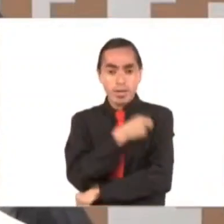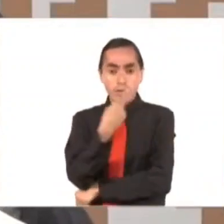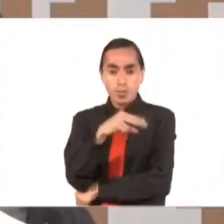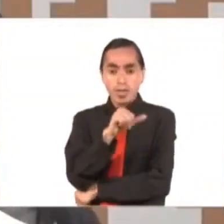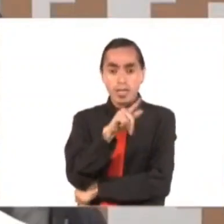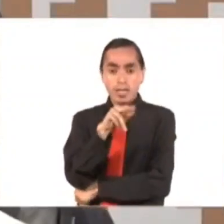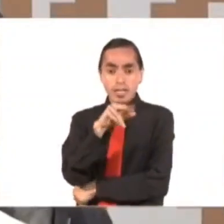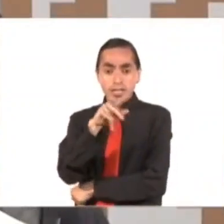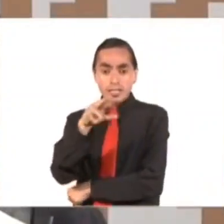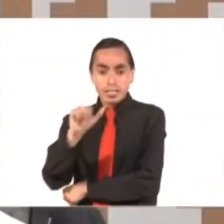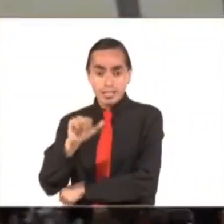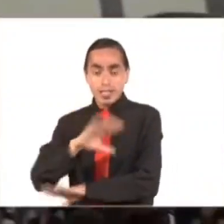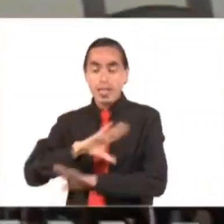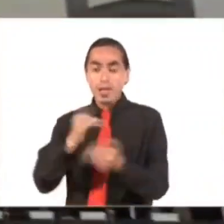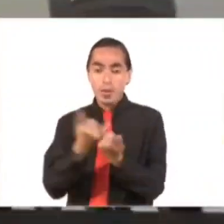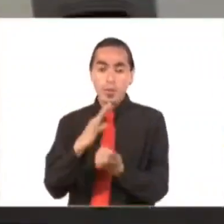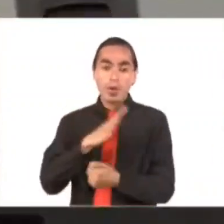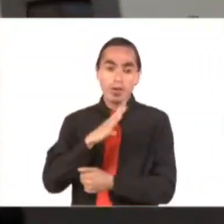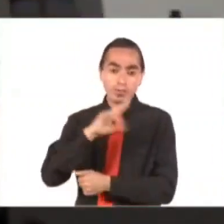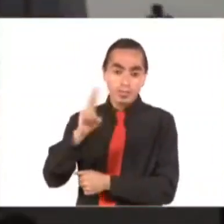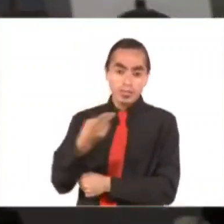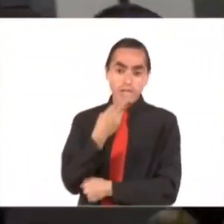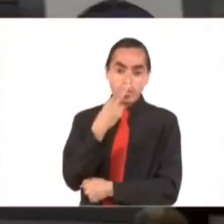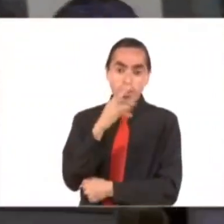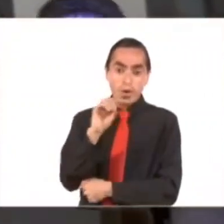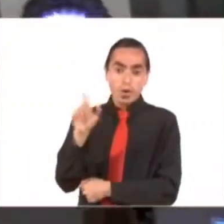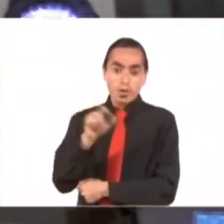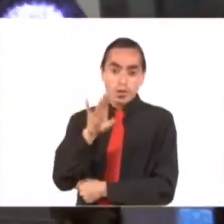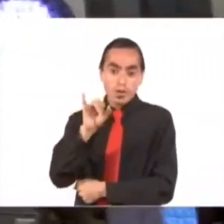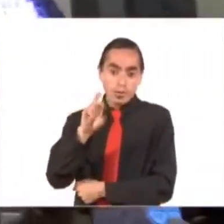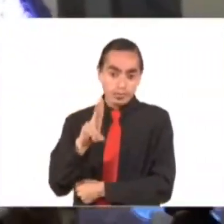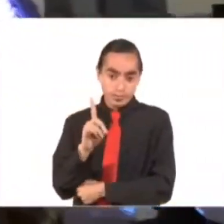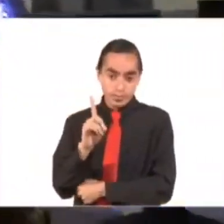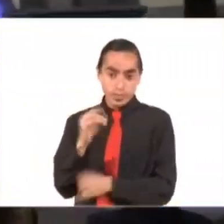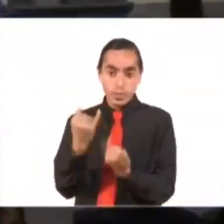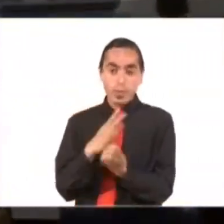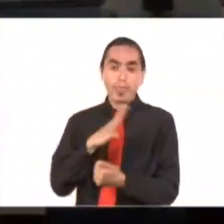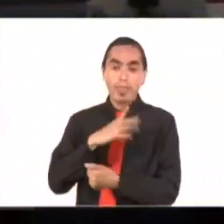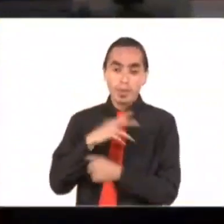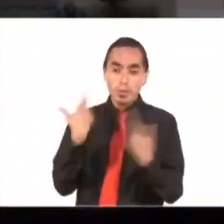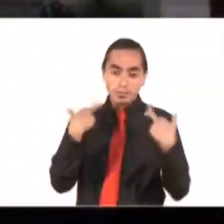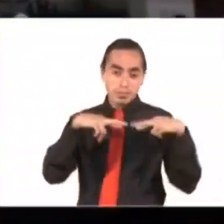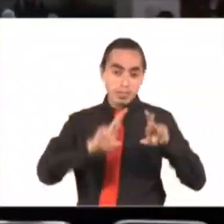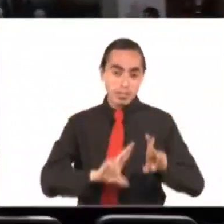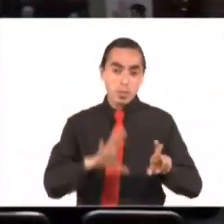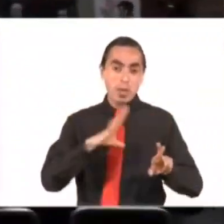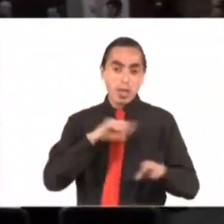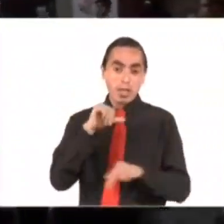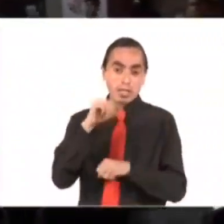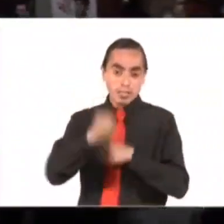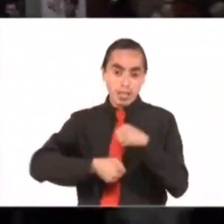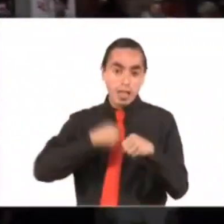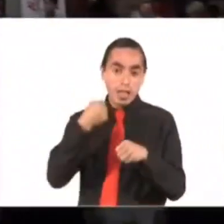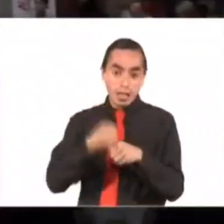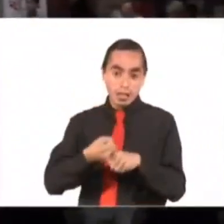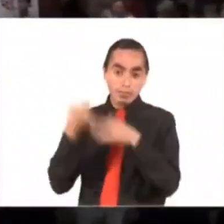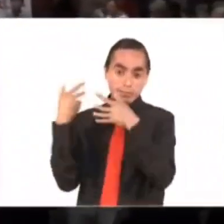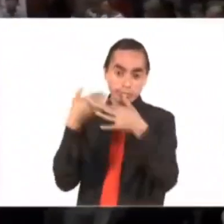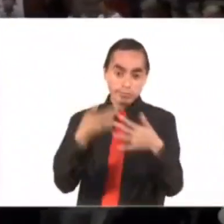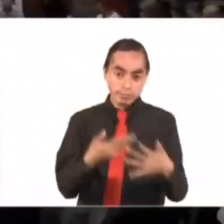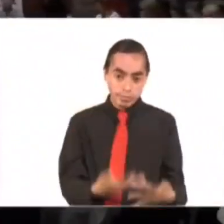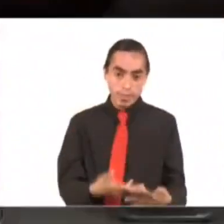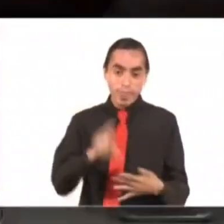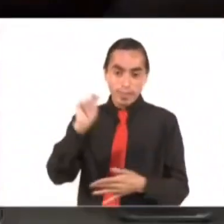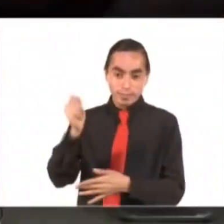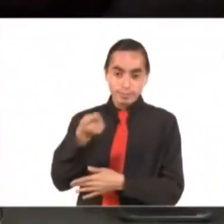en la Universidad de Oxford como profesor durante 16 años estuve desarrollando esas tecnologías